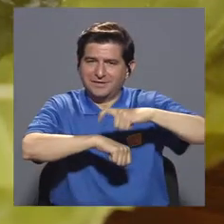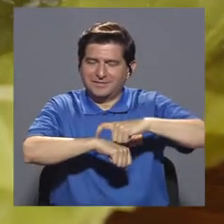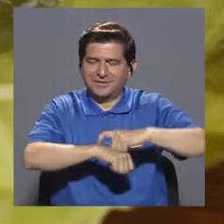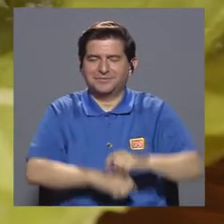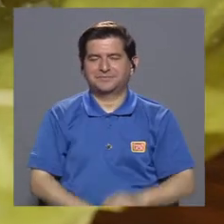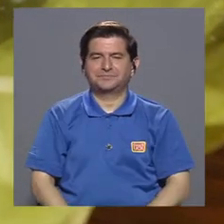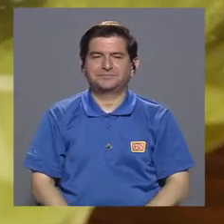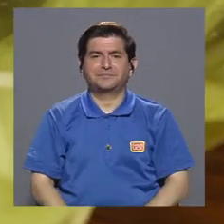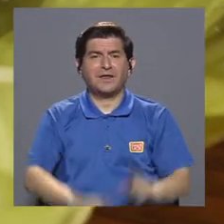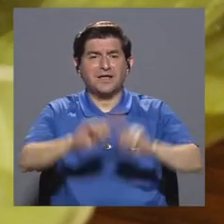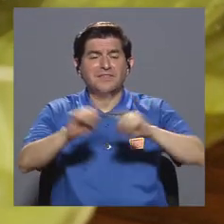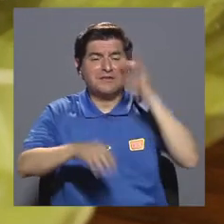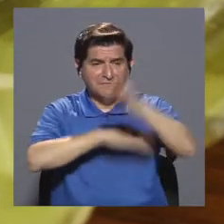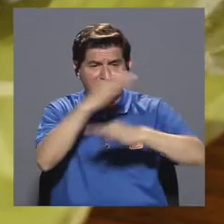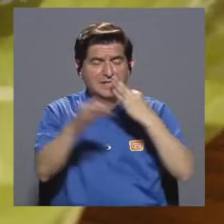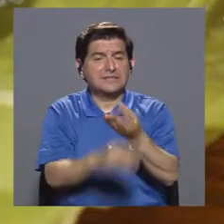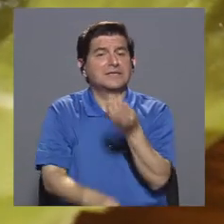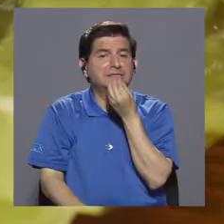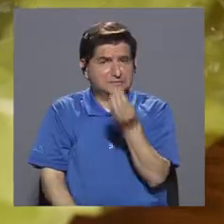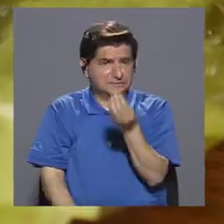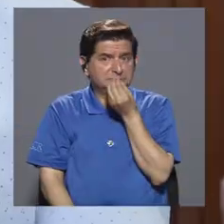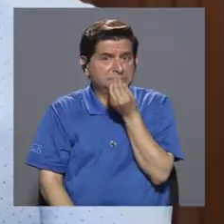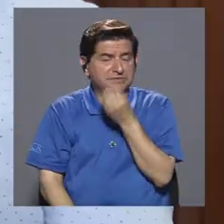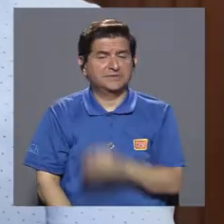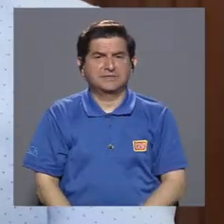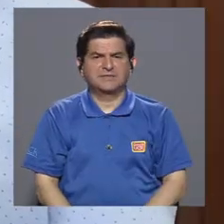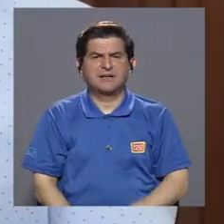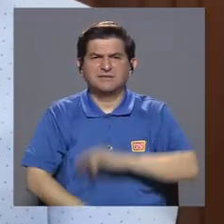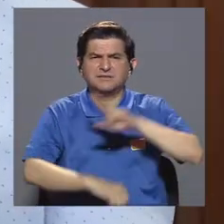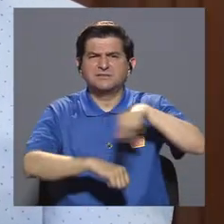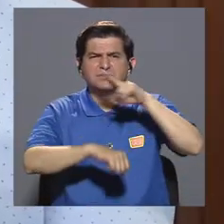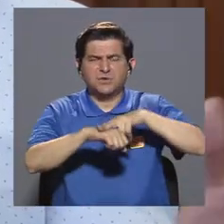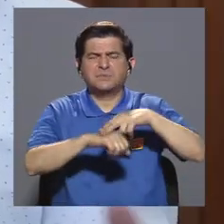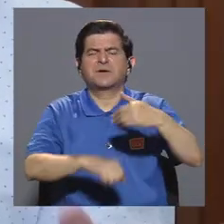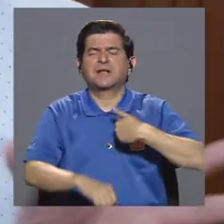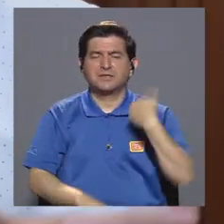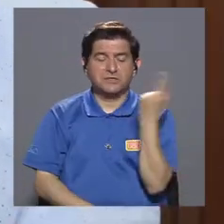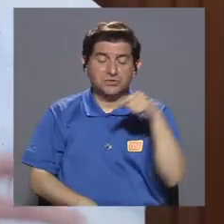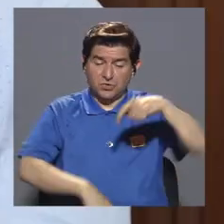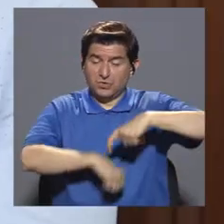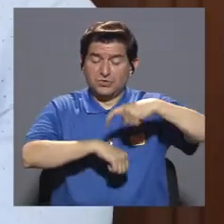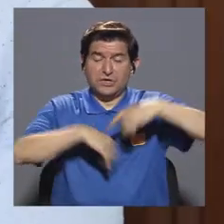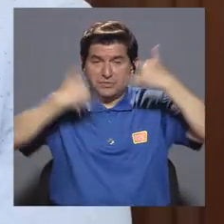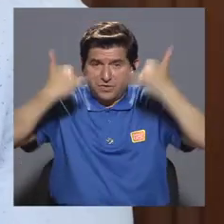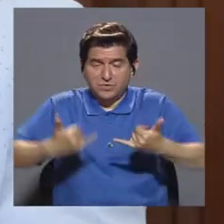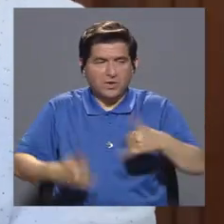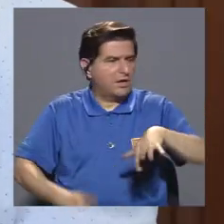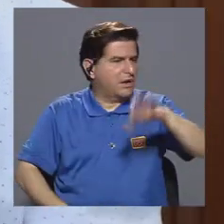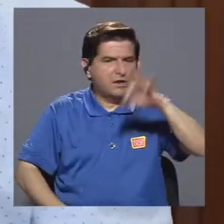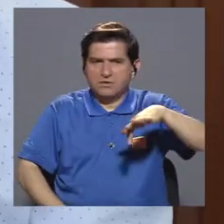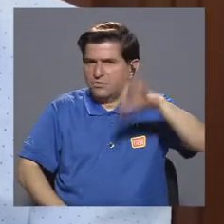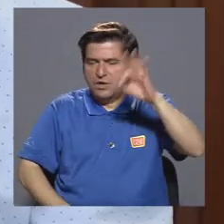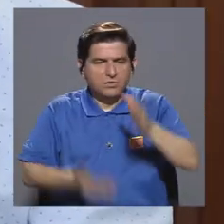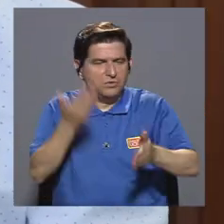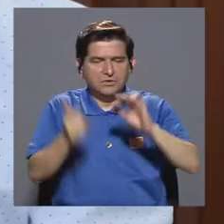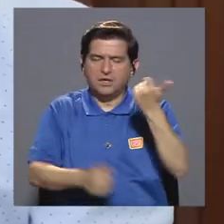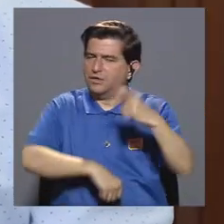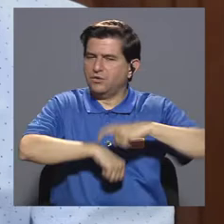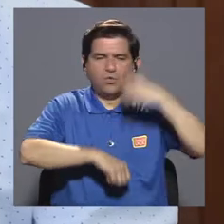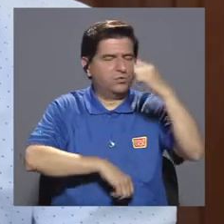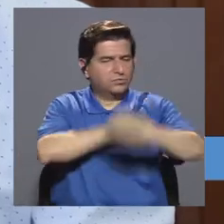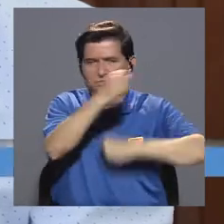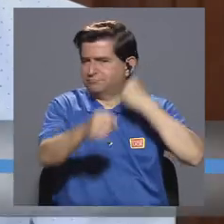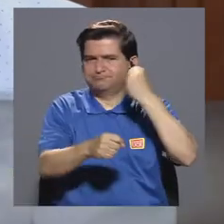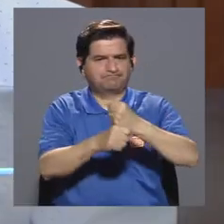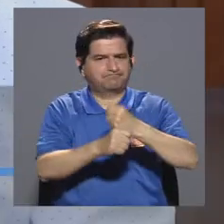la época. Hay diferentes tipos de alimentos que suelen estar disponibles solamente en este periodo de tiempo y que no encontramos en